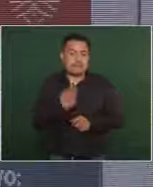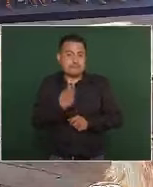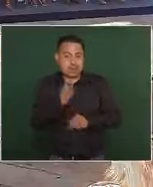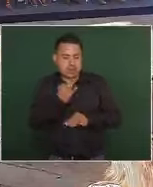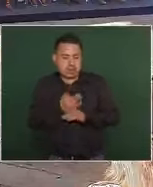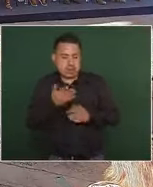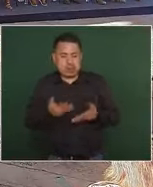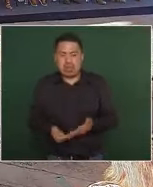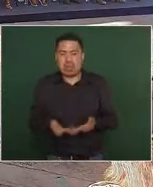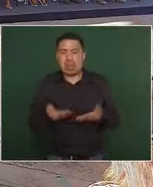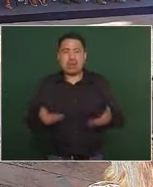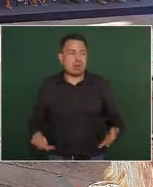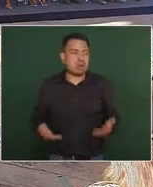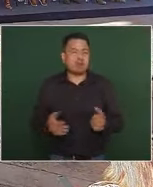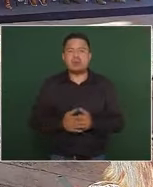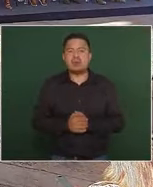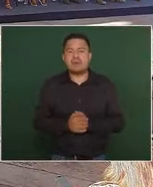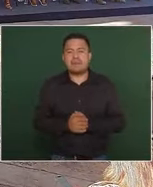se tiene